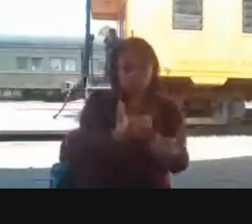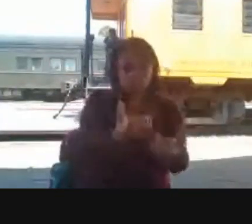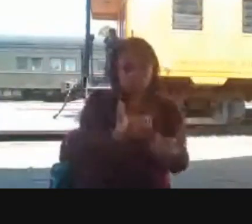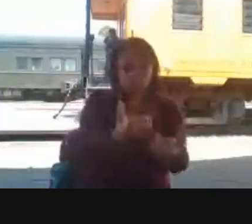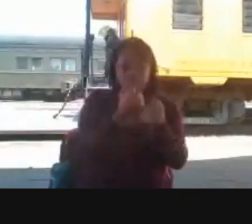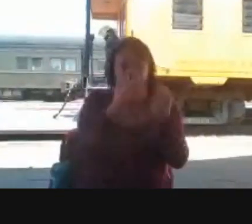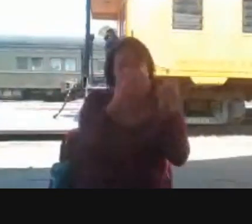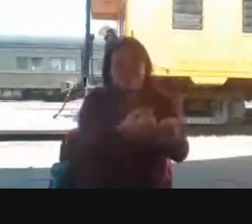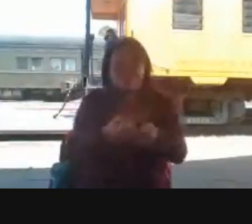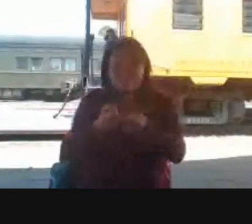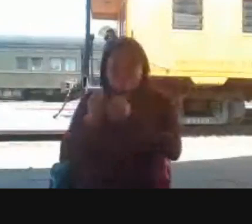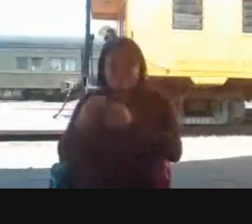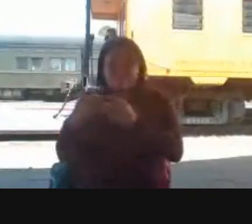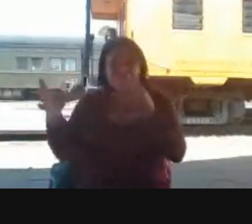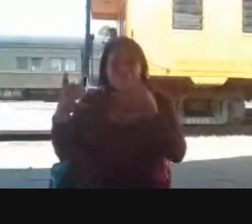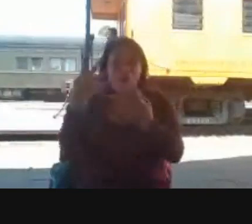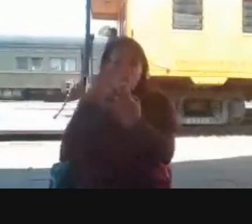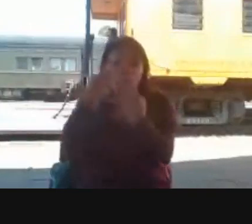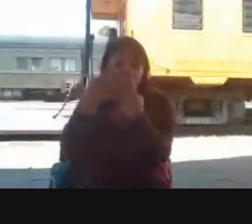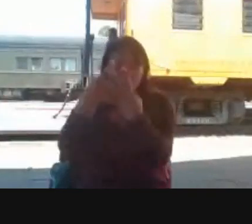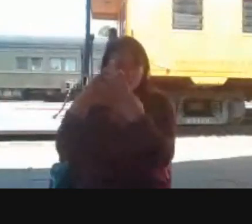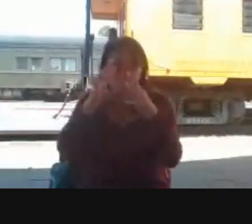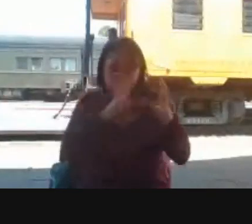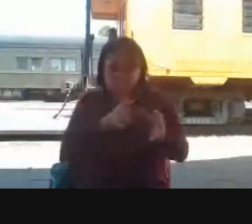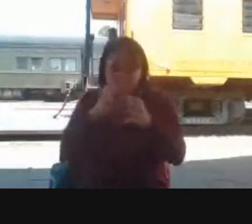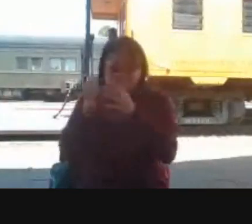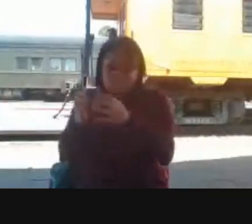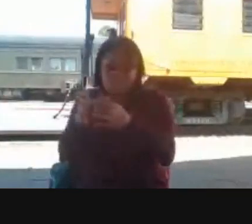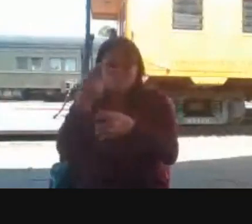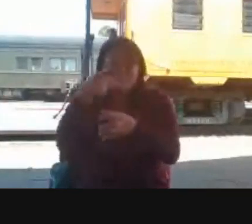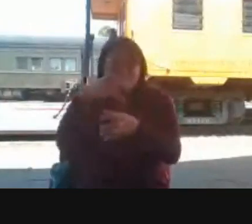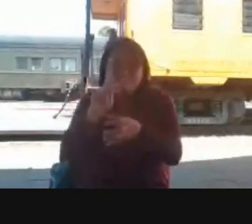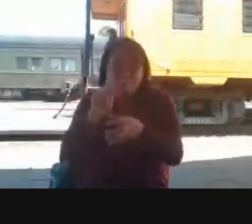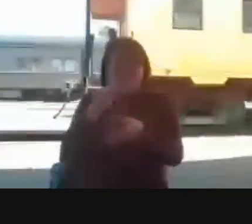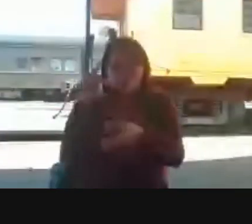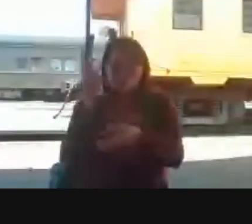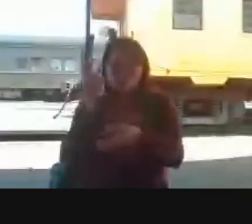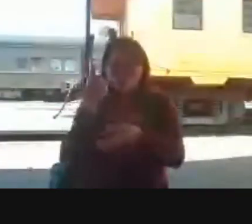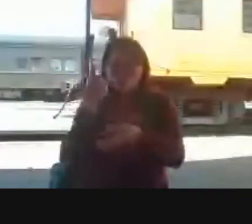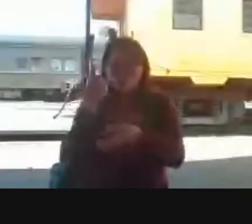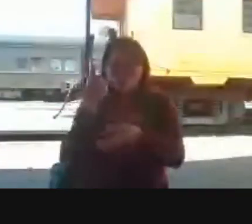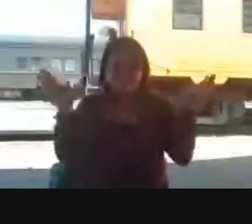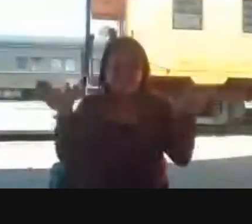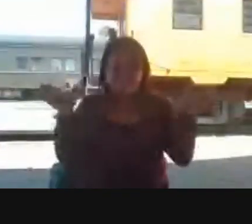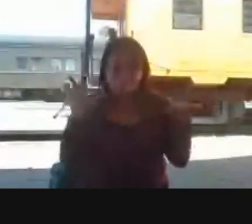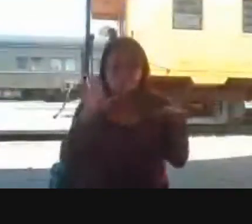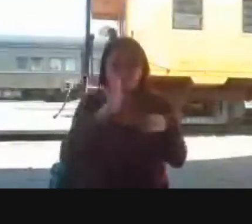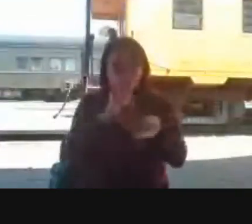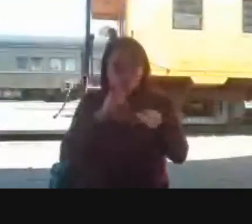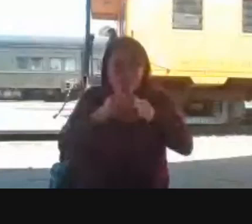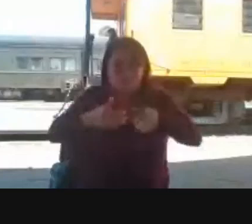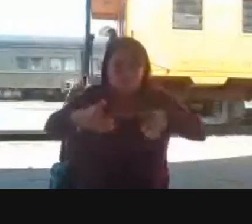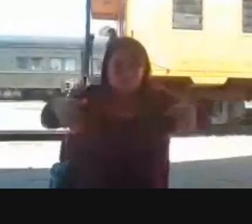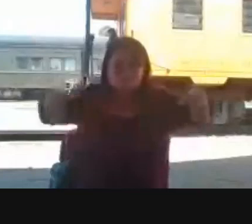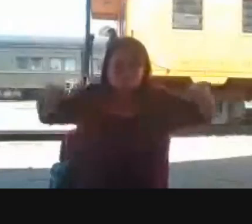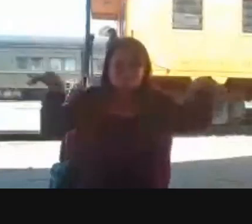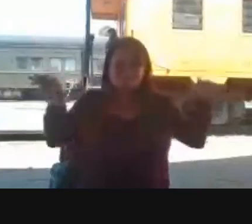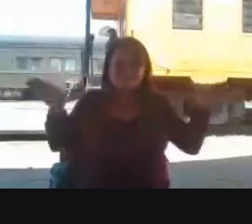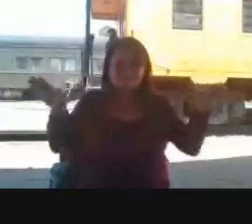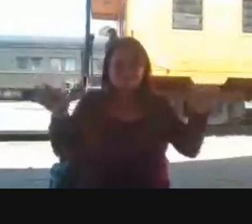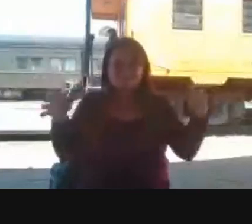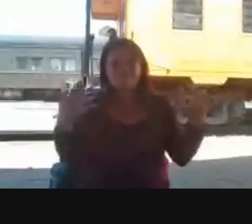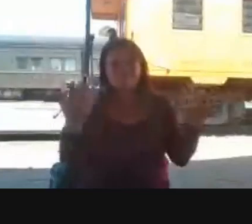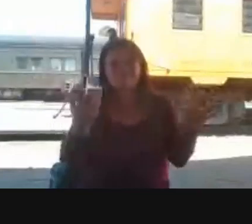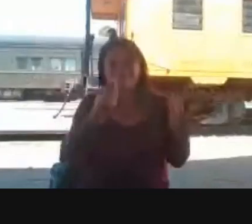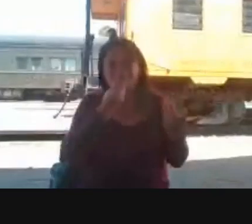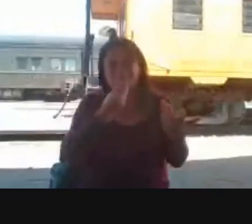jaula, pero resulta que la que está dentro de la jaula no podía abrir las alas ni pararse bien. Entonces, cuando la quisieron liberar, de entrada no cabía